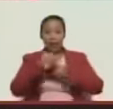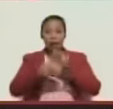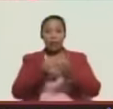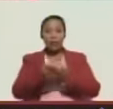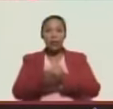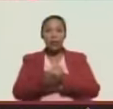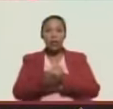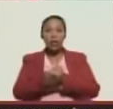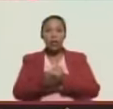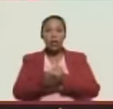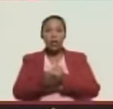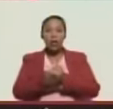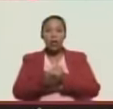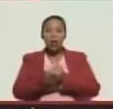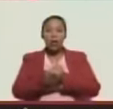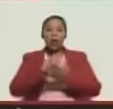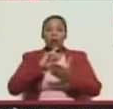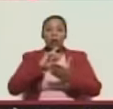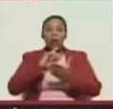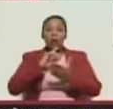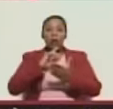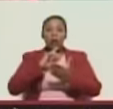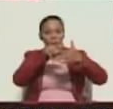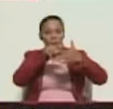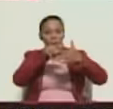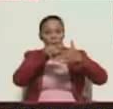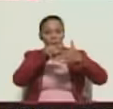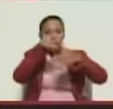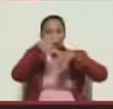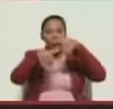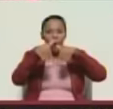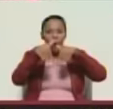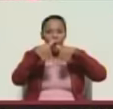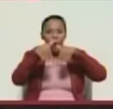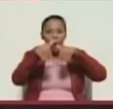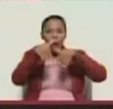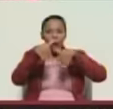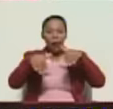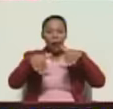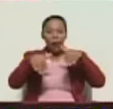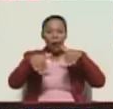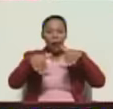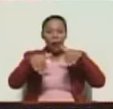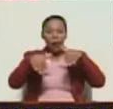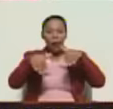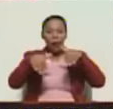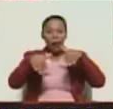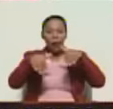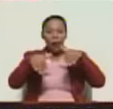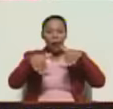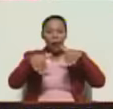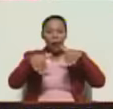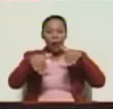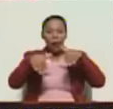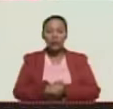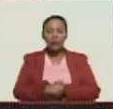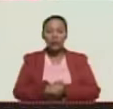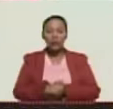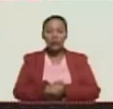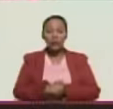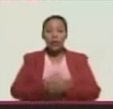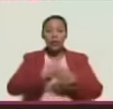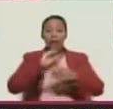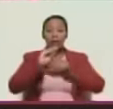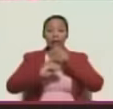dando cumplimiento al cronograma de manera que se realizará